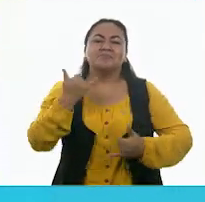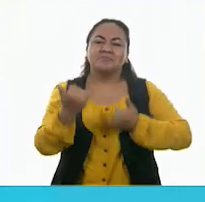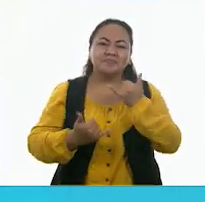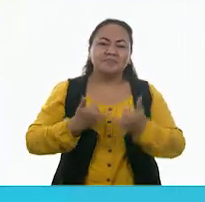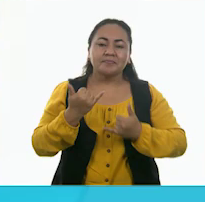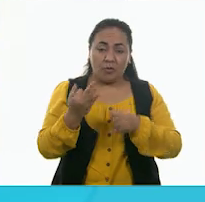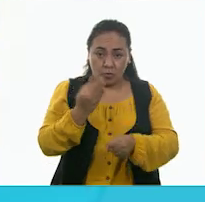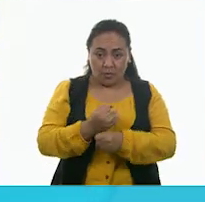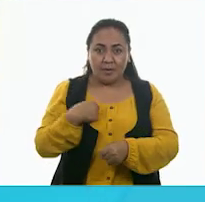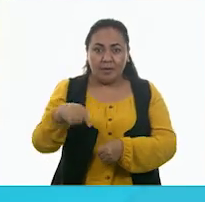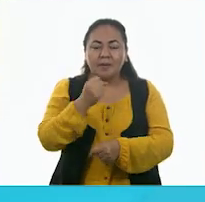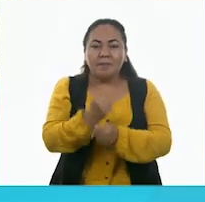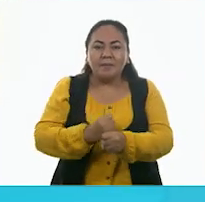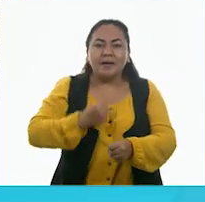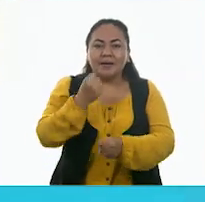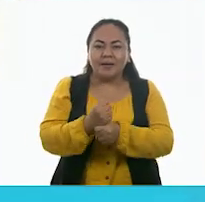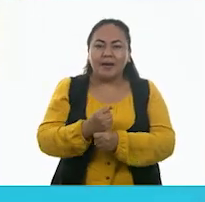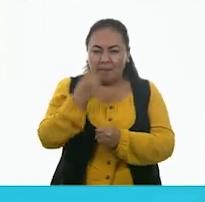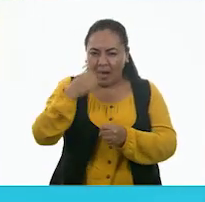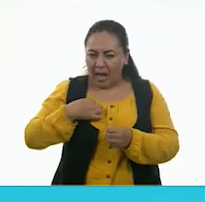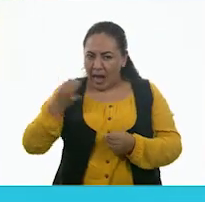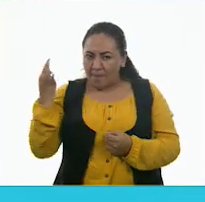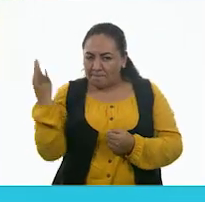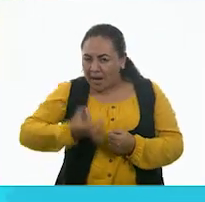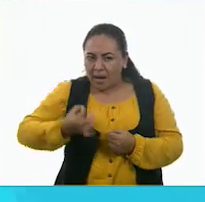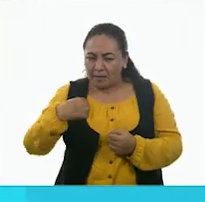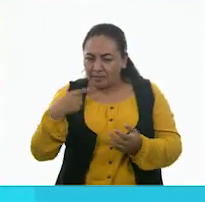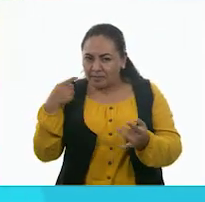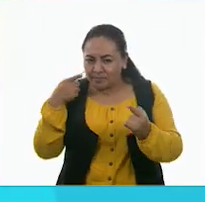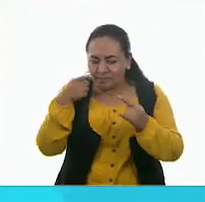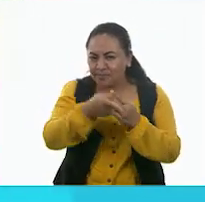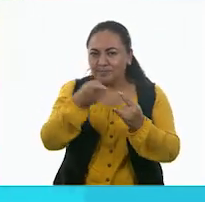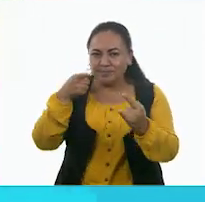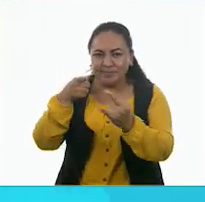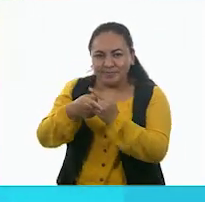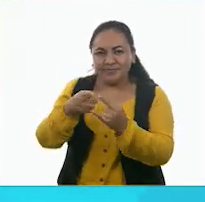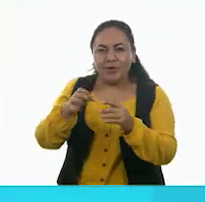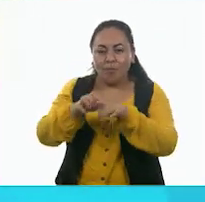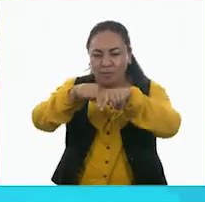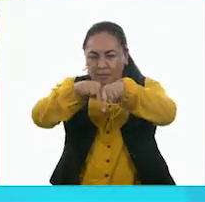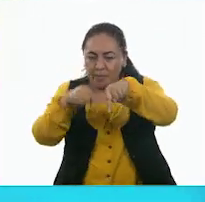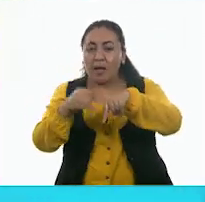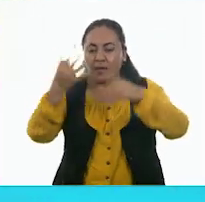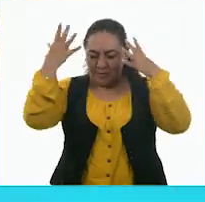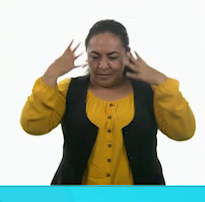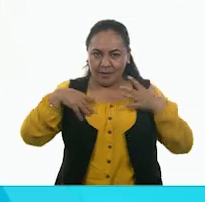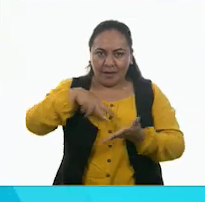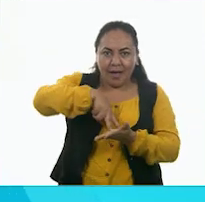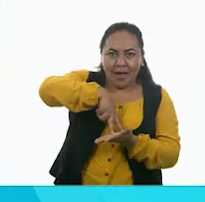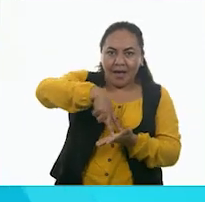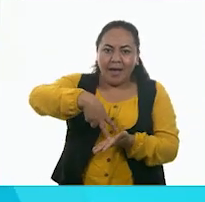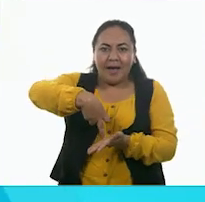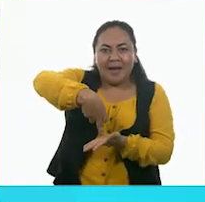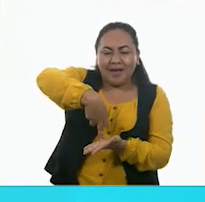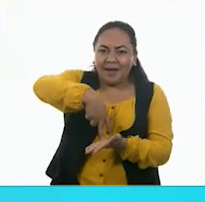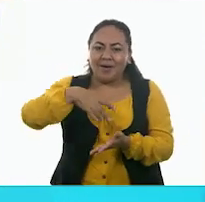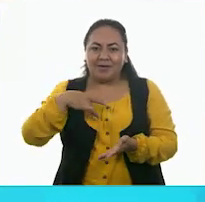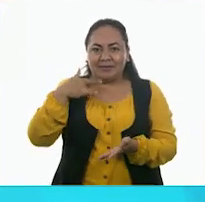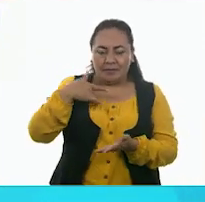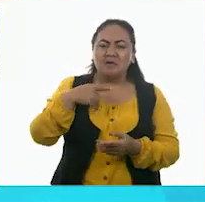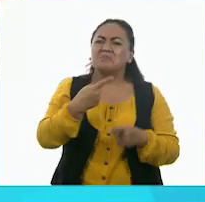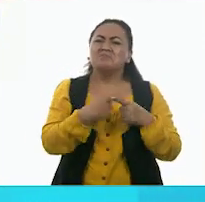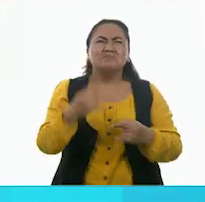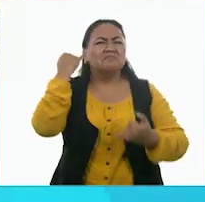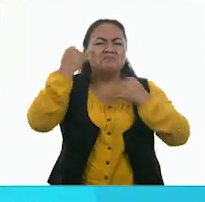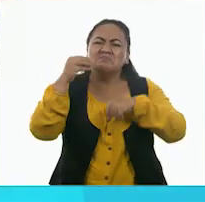estamos practicando nuestro tiro de precisión, nuestros desplazamientos y nuestro equilibrio. ¿Puedes encontrarle más